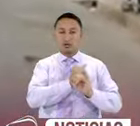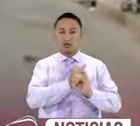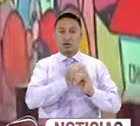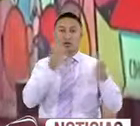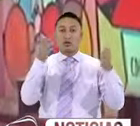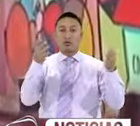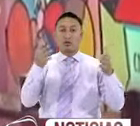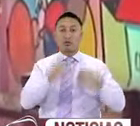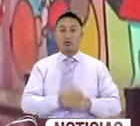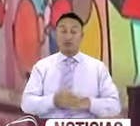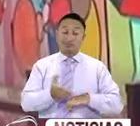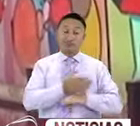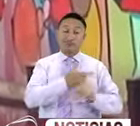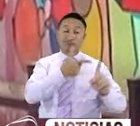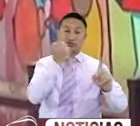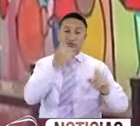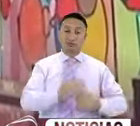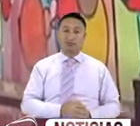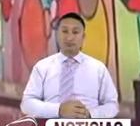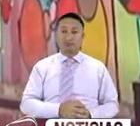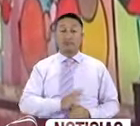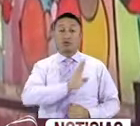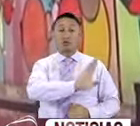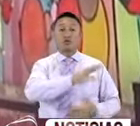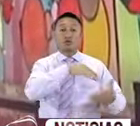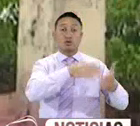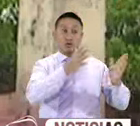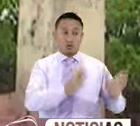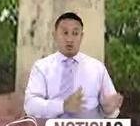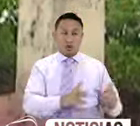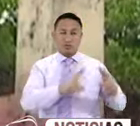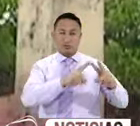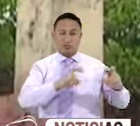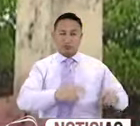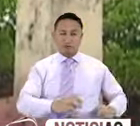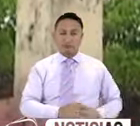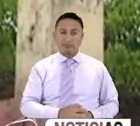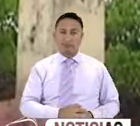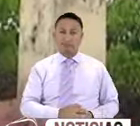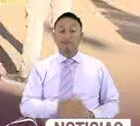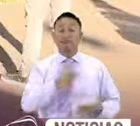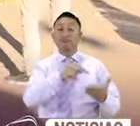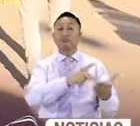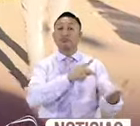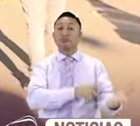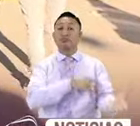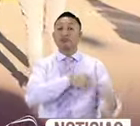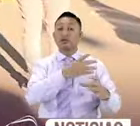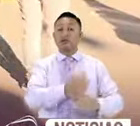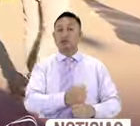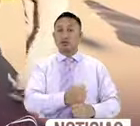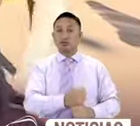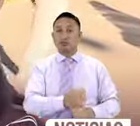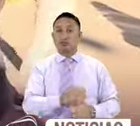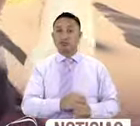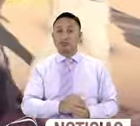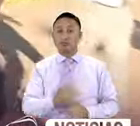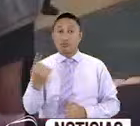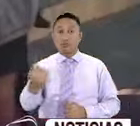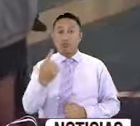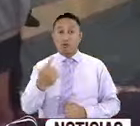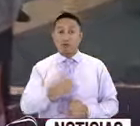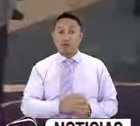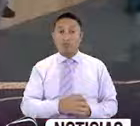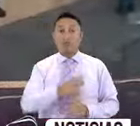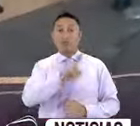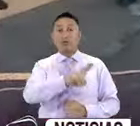asesinado. Y son los estudiantes los que están siendo investigados. Este programa de seguridad ya no abarcará solo 220